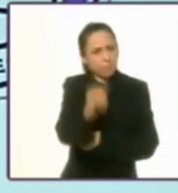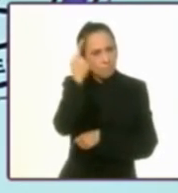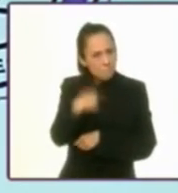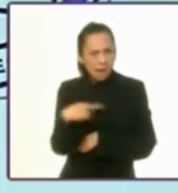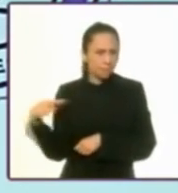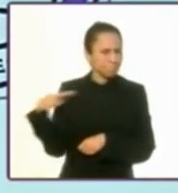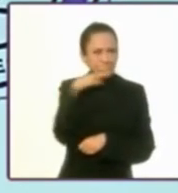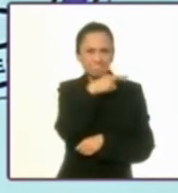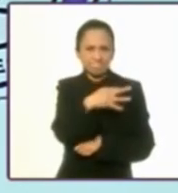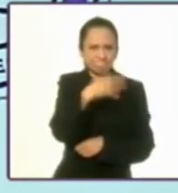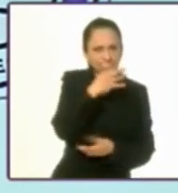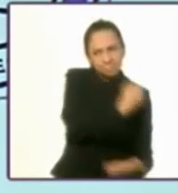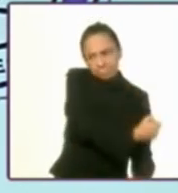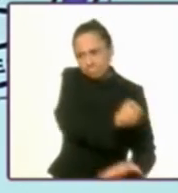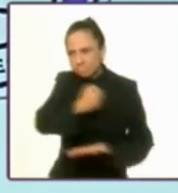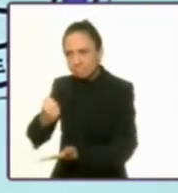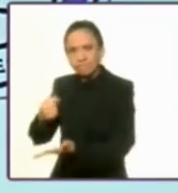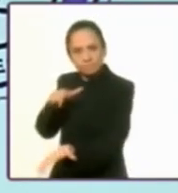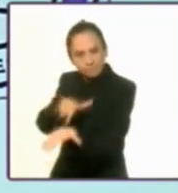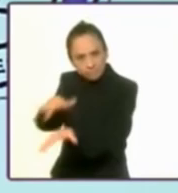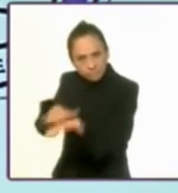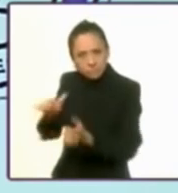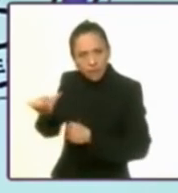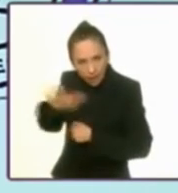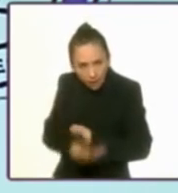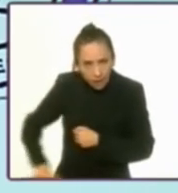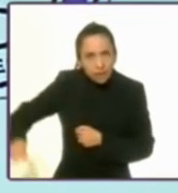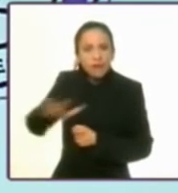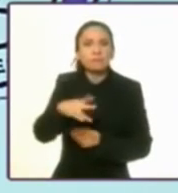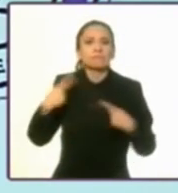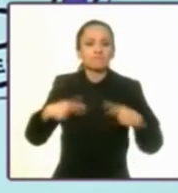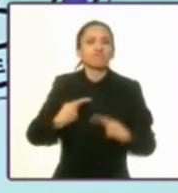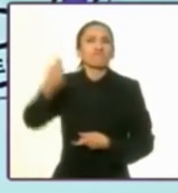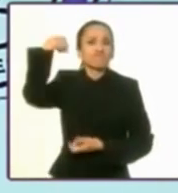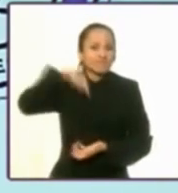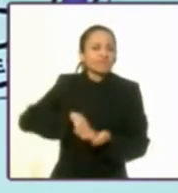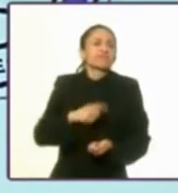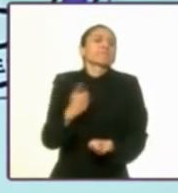a quiénes fueron damnificados